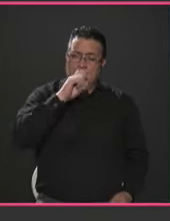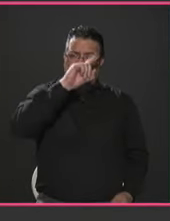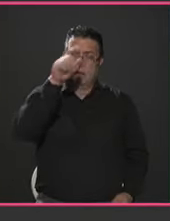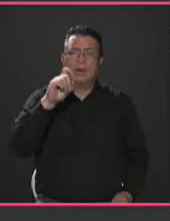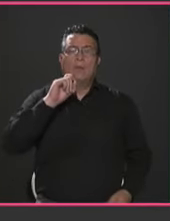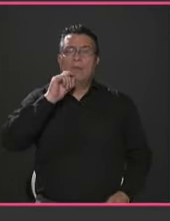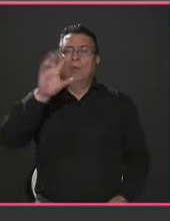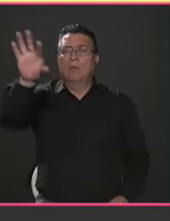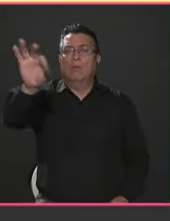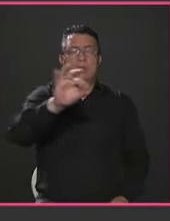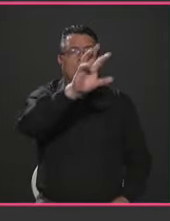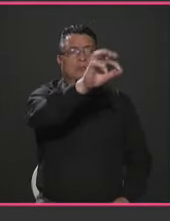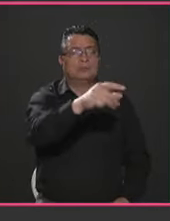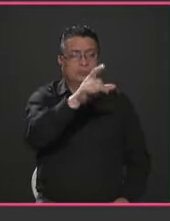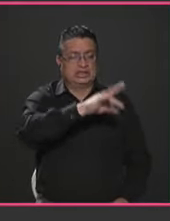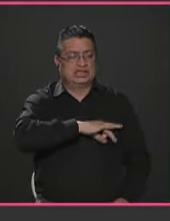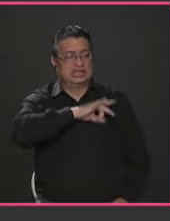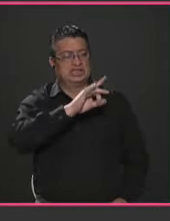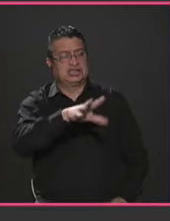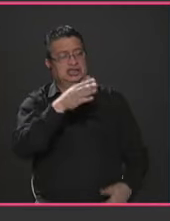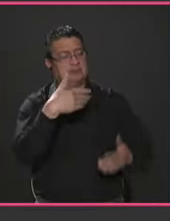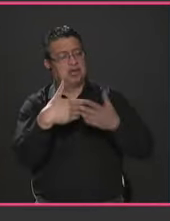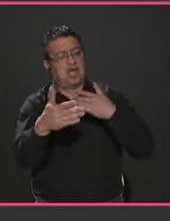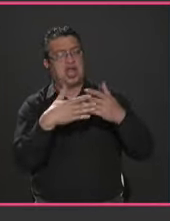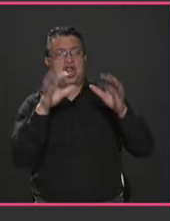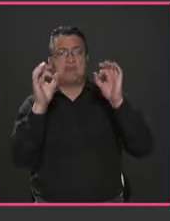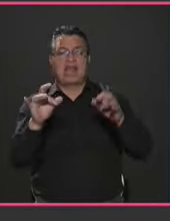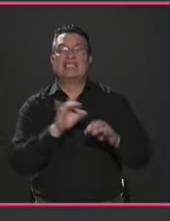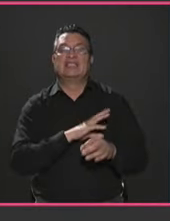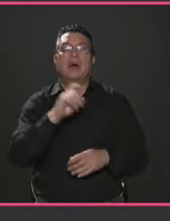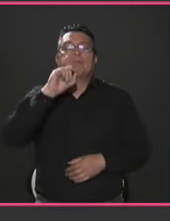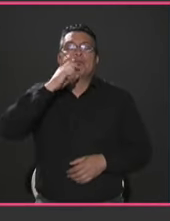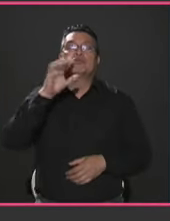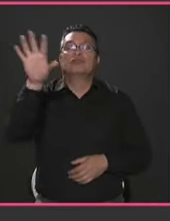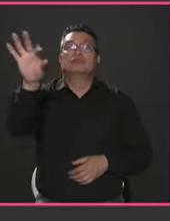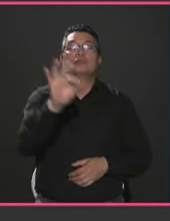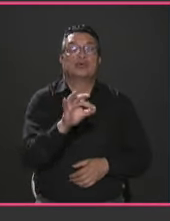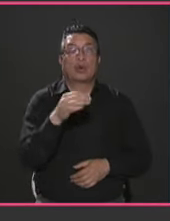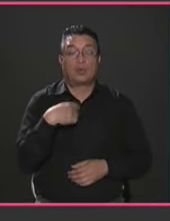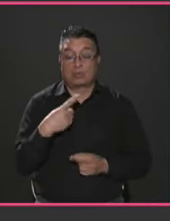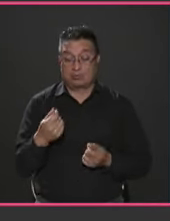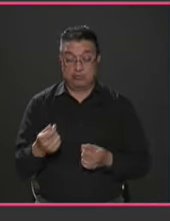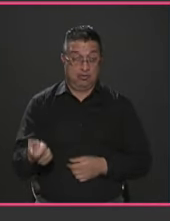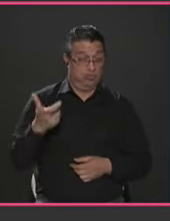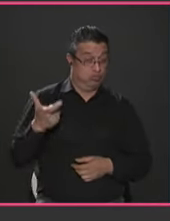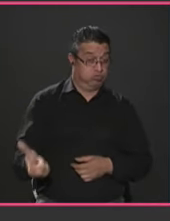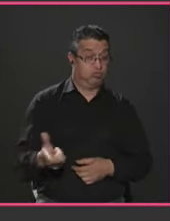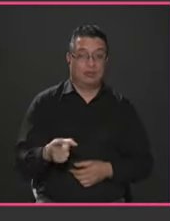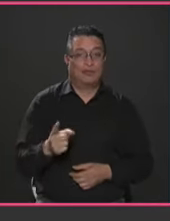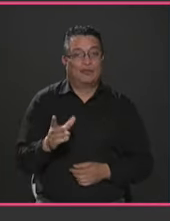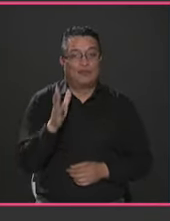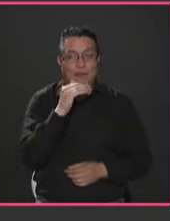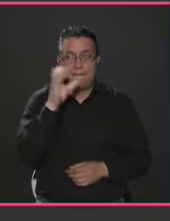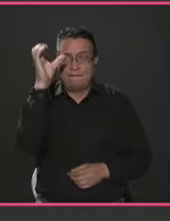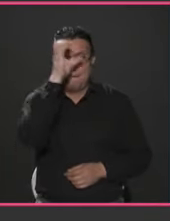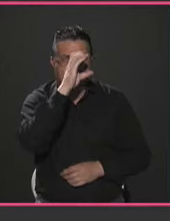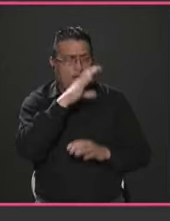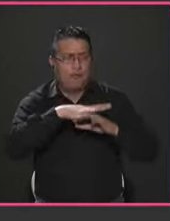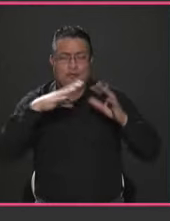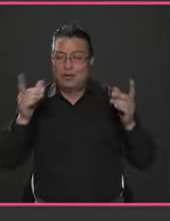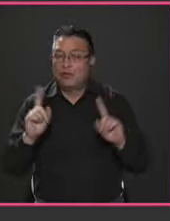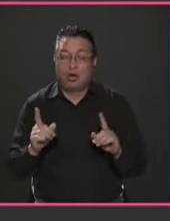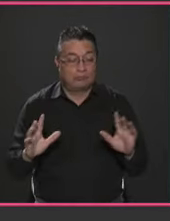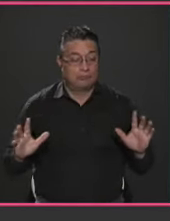secuenci a quién elegimos como un individuo chileno que sea representativo tampoco teníamos infinito presupuesto para hacer una búsca muy agotada